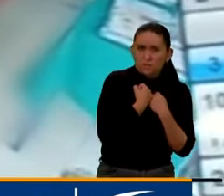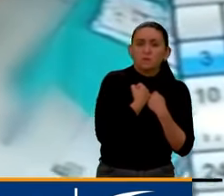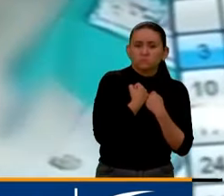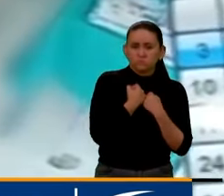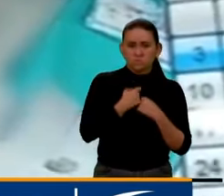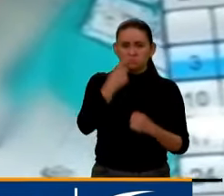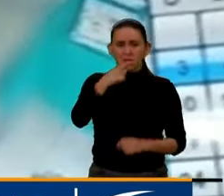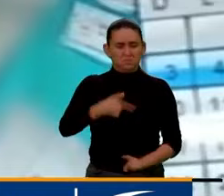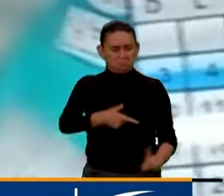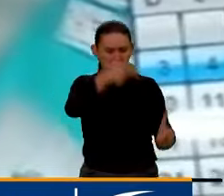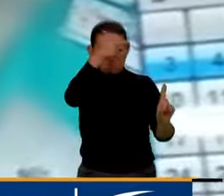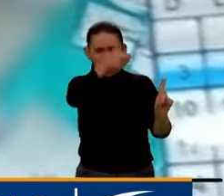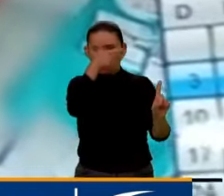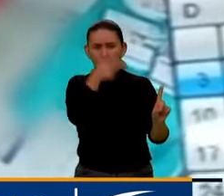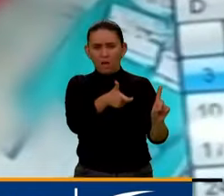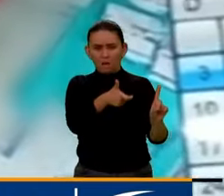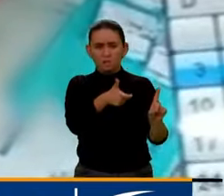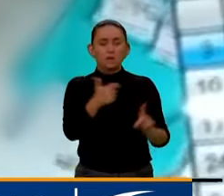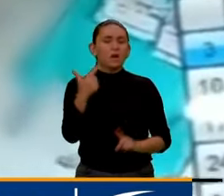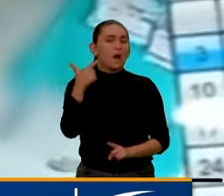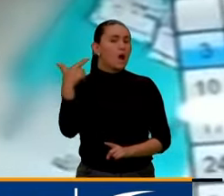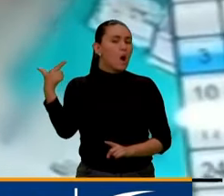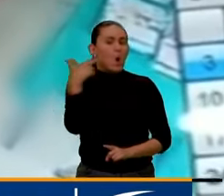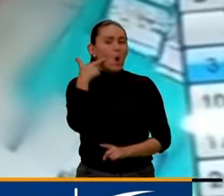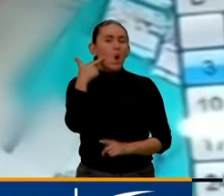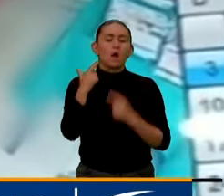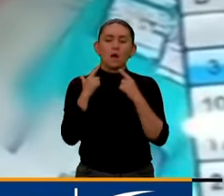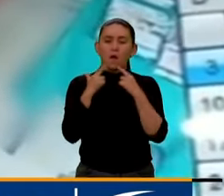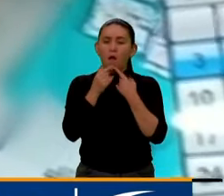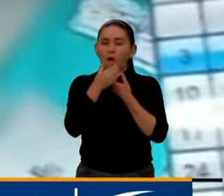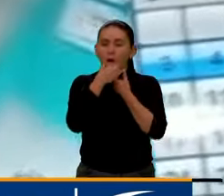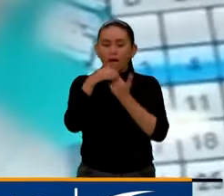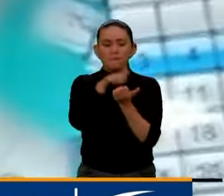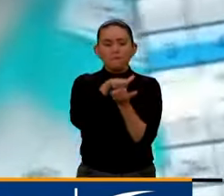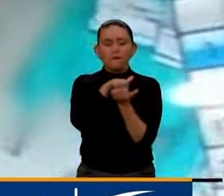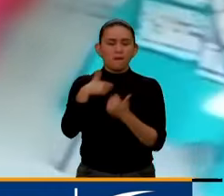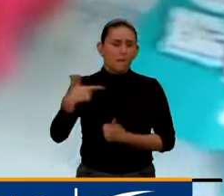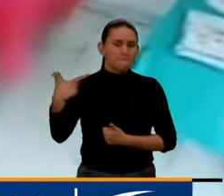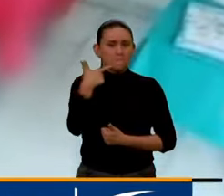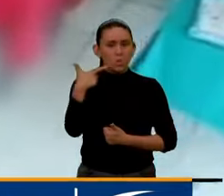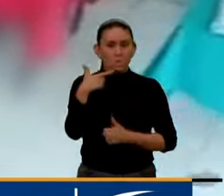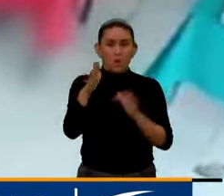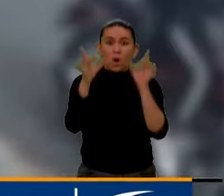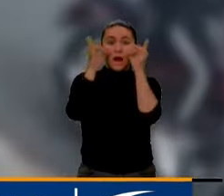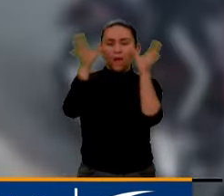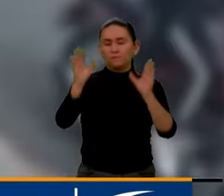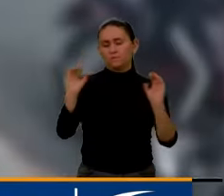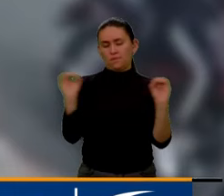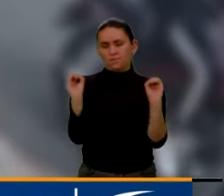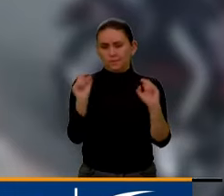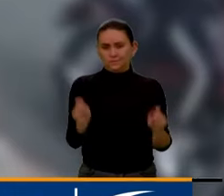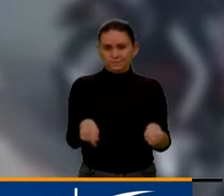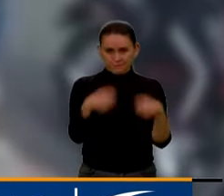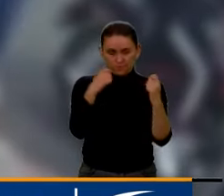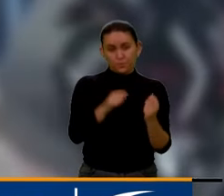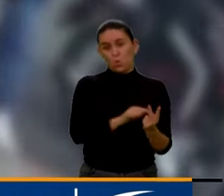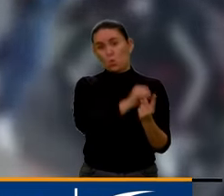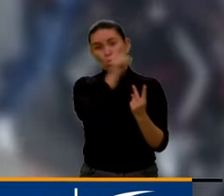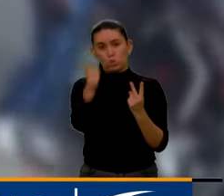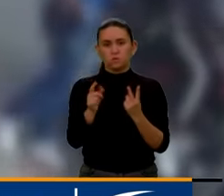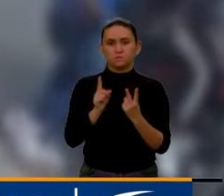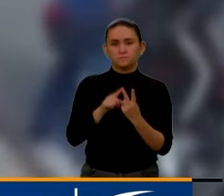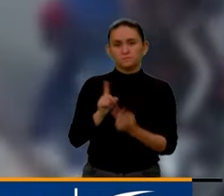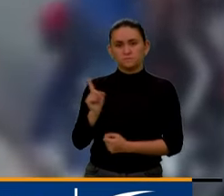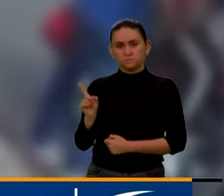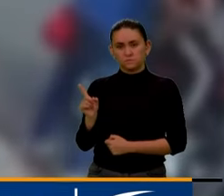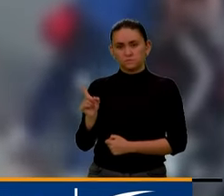dos heridas con arma de fuego en la mejilla y en la quijada, heridas que afortunadamente no fueron graves. Este otro video, en donde se ve la